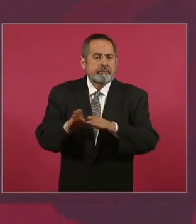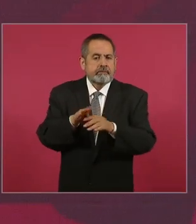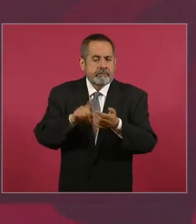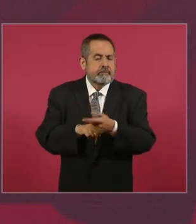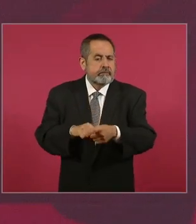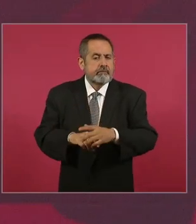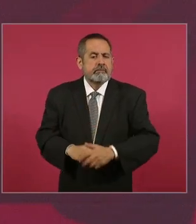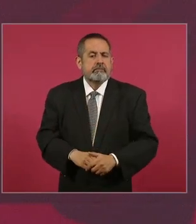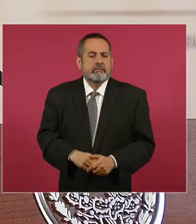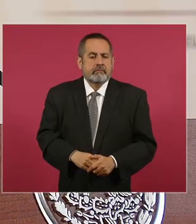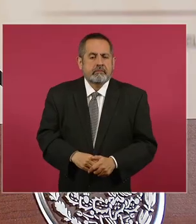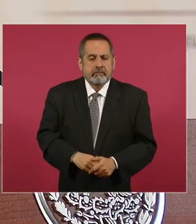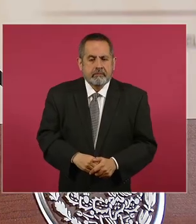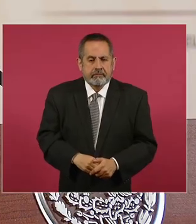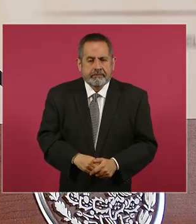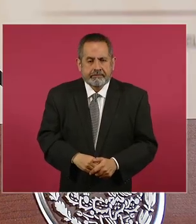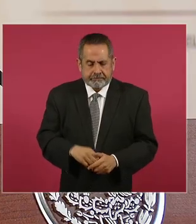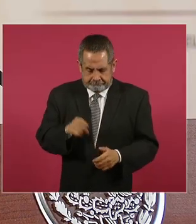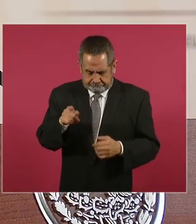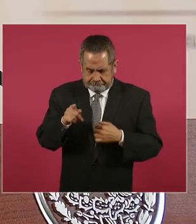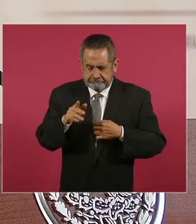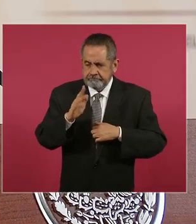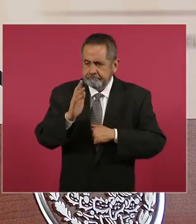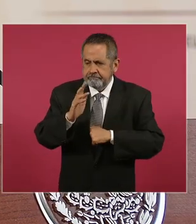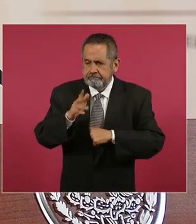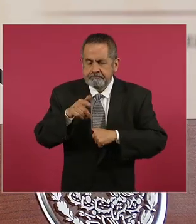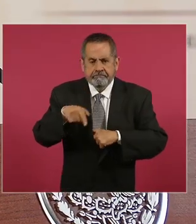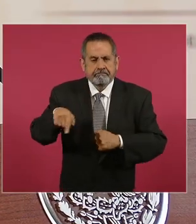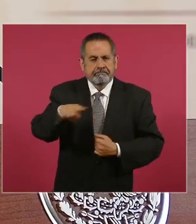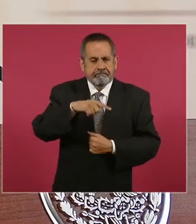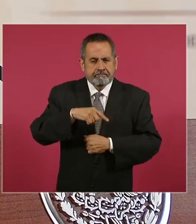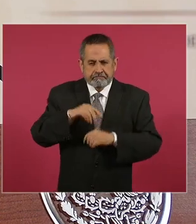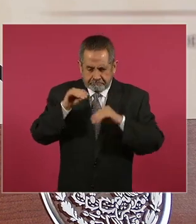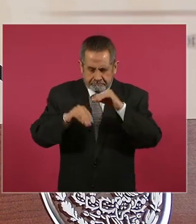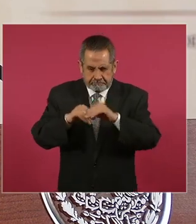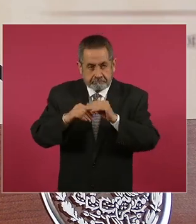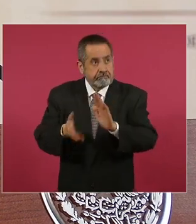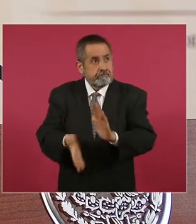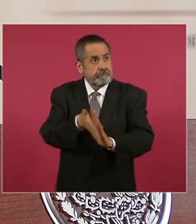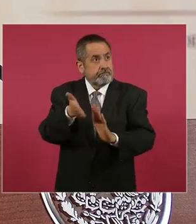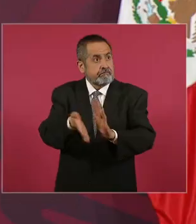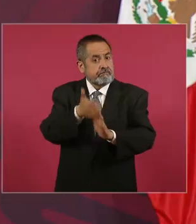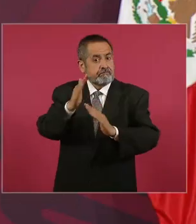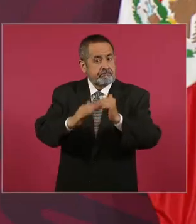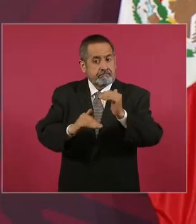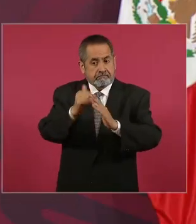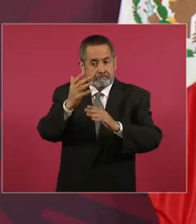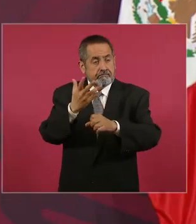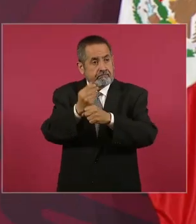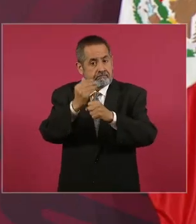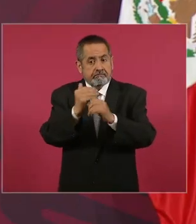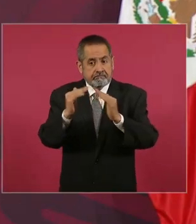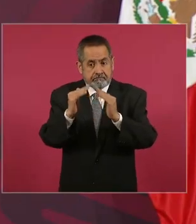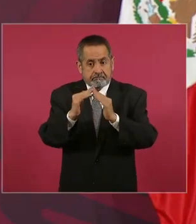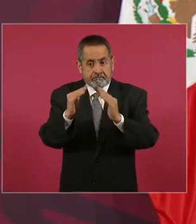Ya estamos en la etapa de construcción de las viviendas.